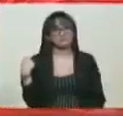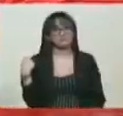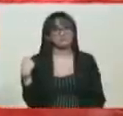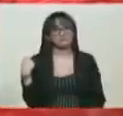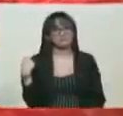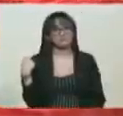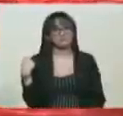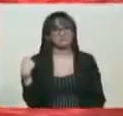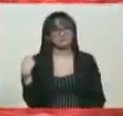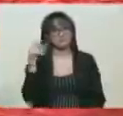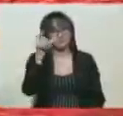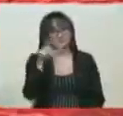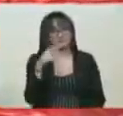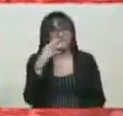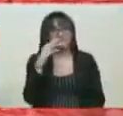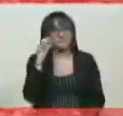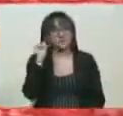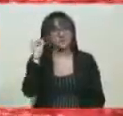Nicolás,